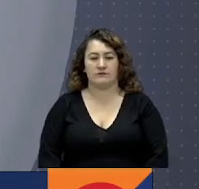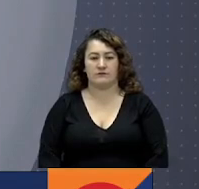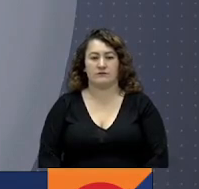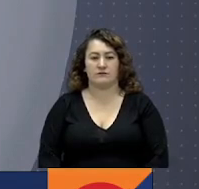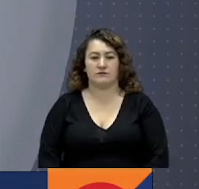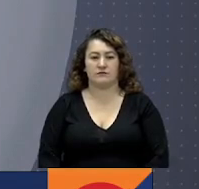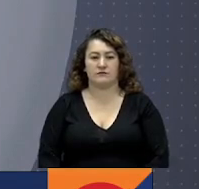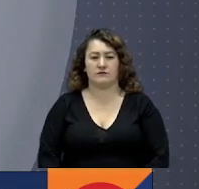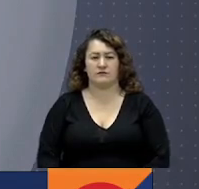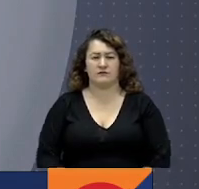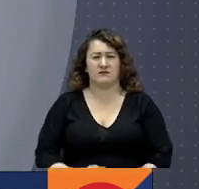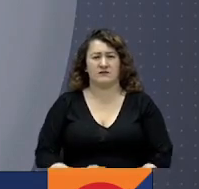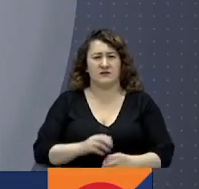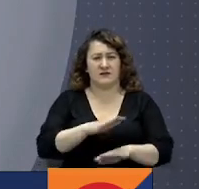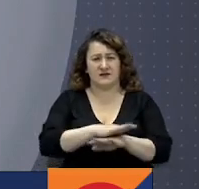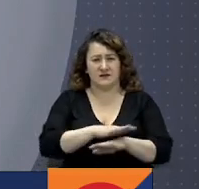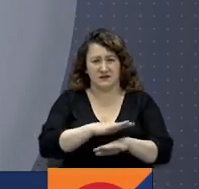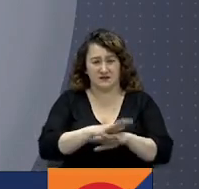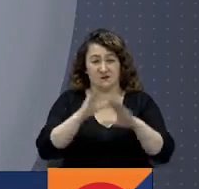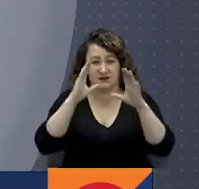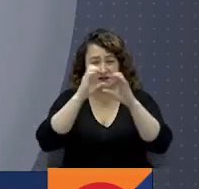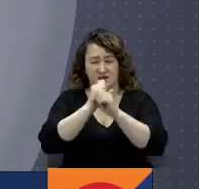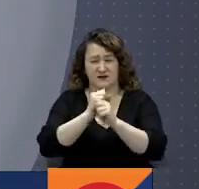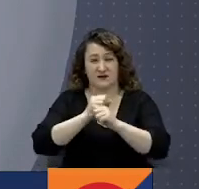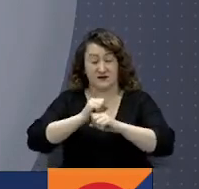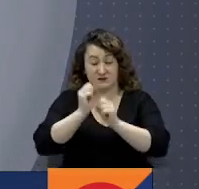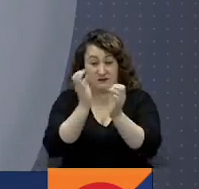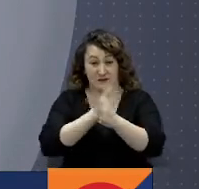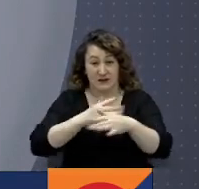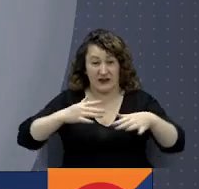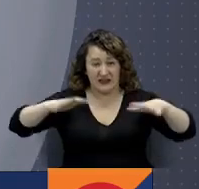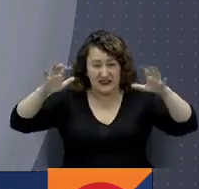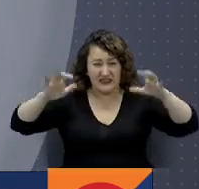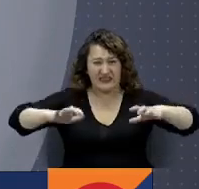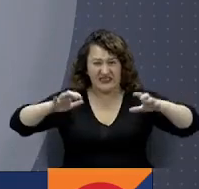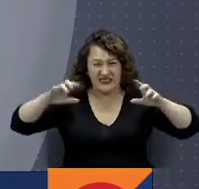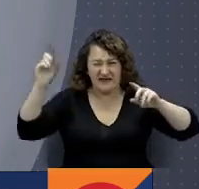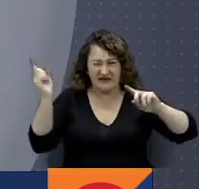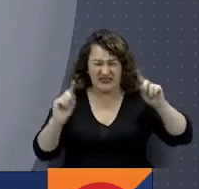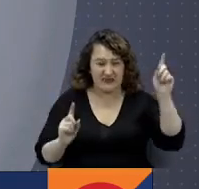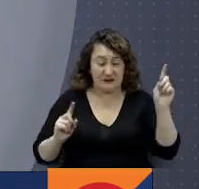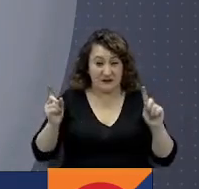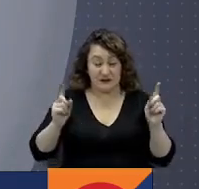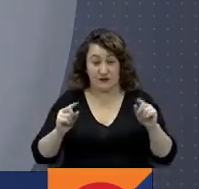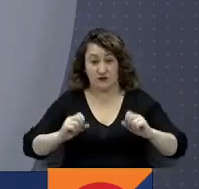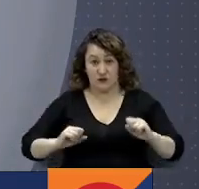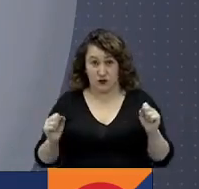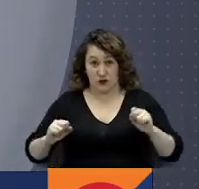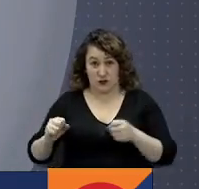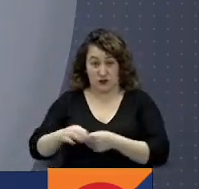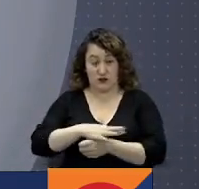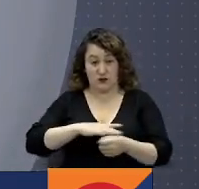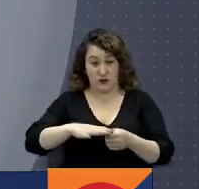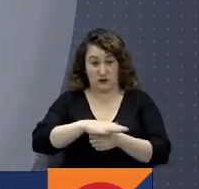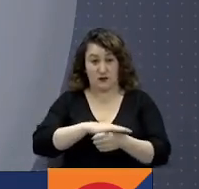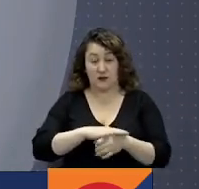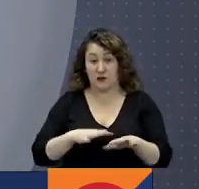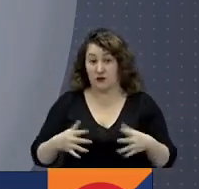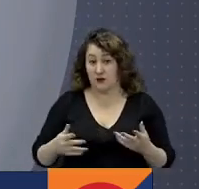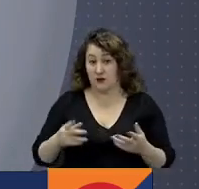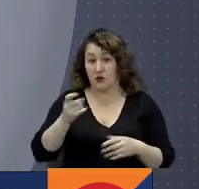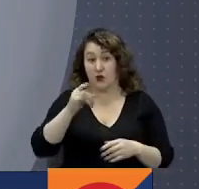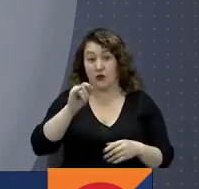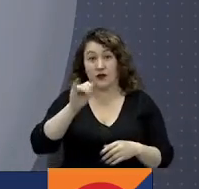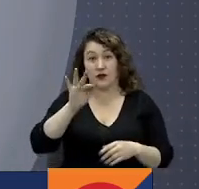Tardes, noches y madrugadas con descargas eléctricas, torrenciales aguaceros y granizadas en Bogotá y Cundinamarca. En el municipio de Guatavita se registró la